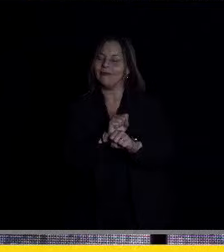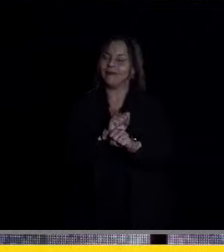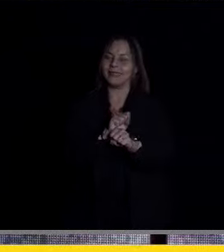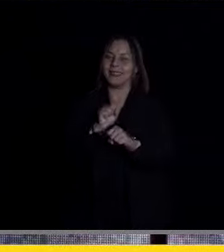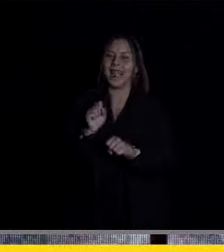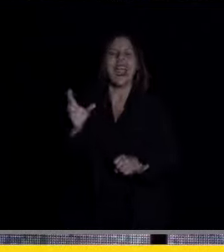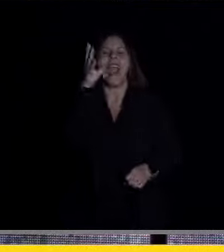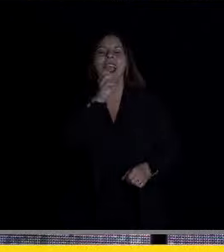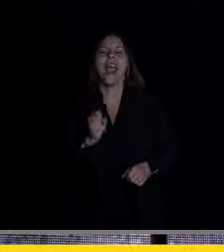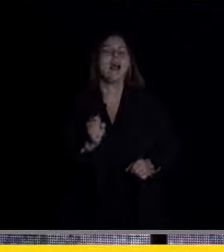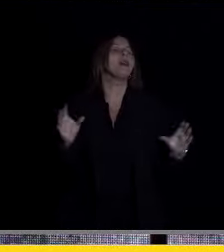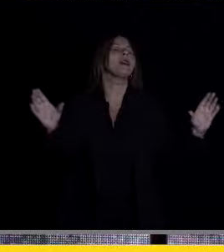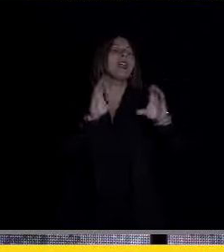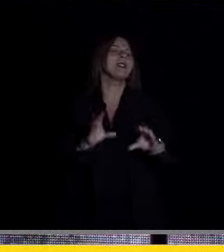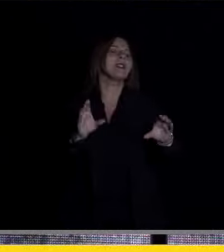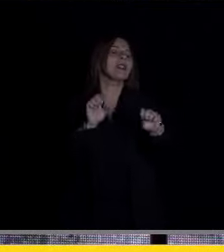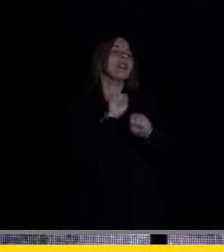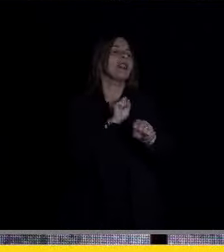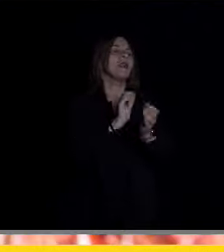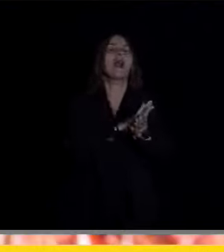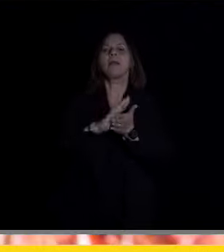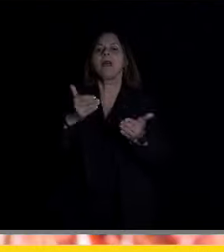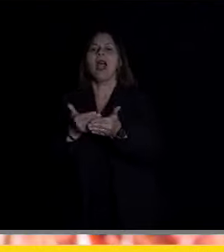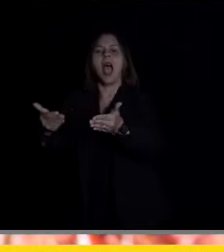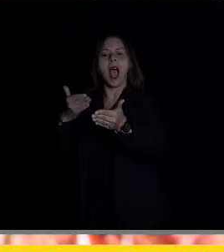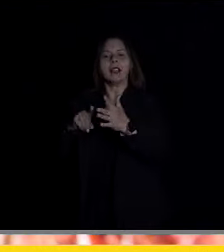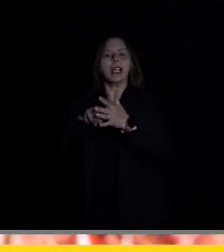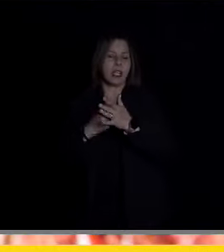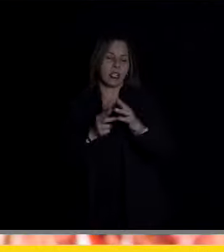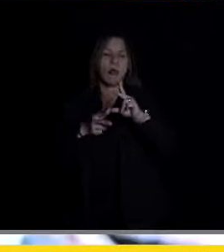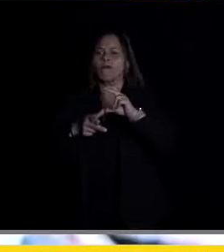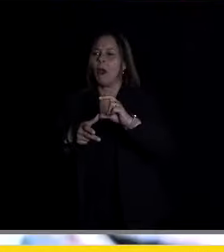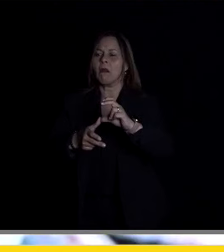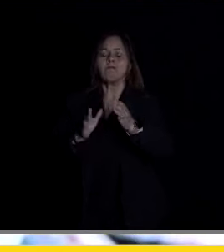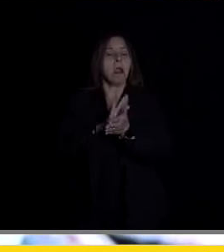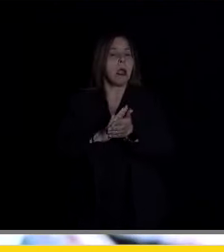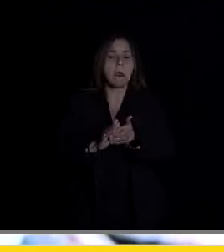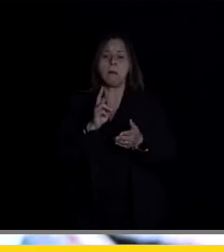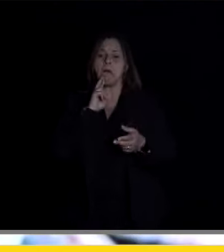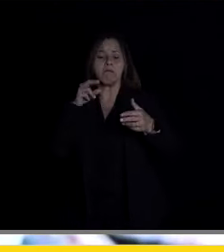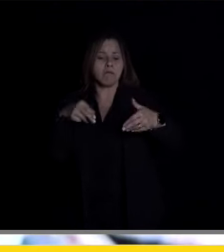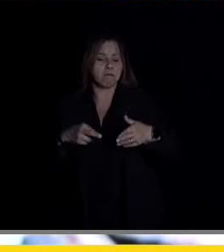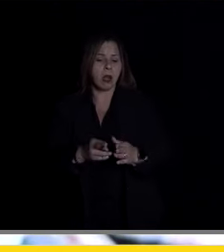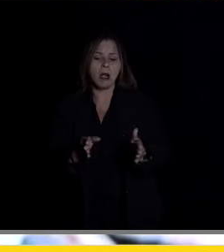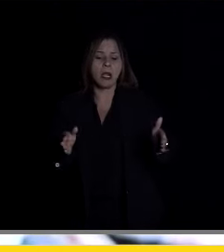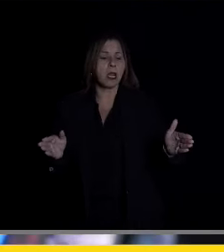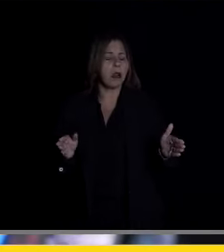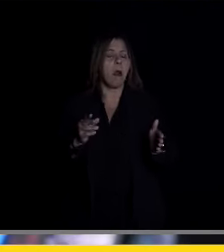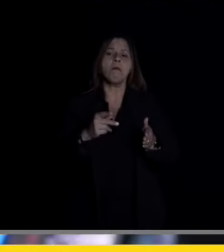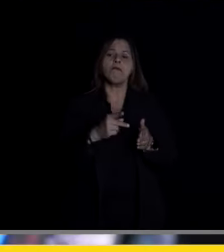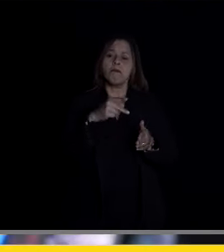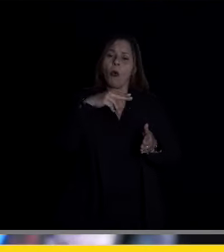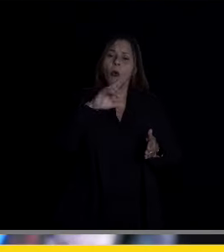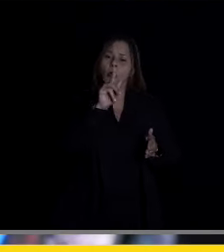En Caguas se hace trabajo de mitigación antes del inicio de la temporada de huracanes. Se limpian quebradas, puentes y cunetones, además de encaminar una